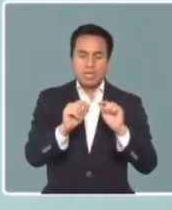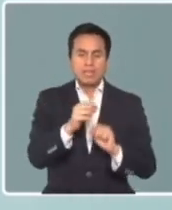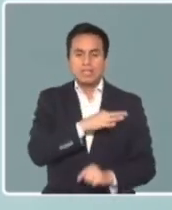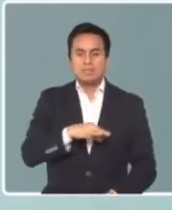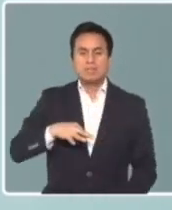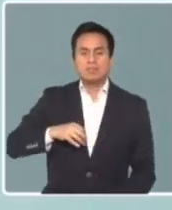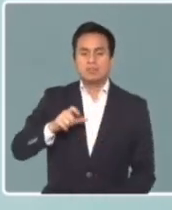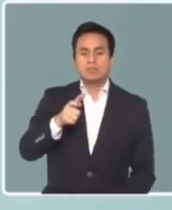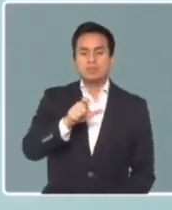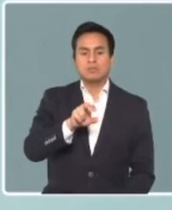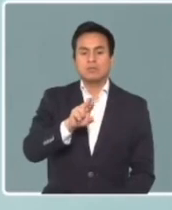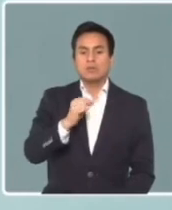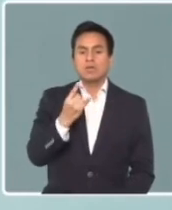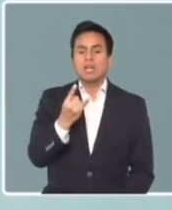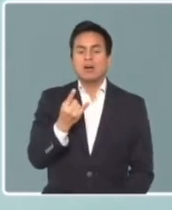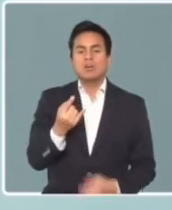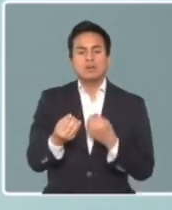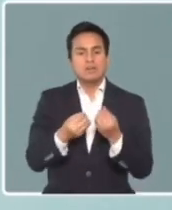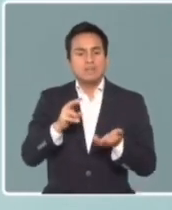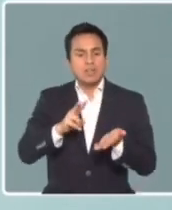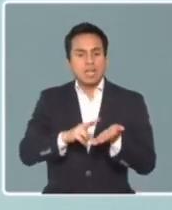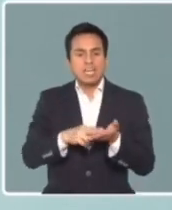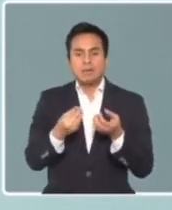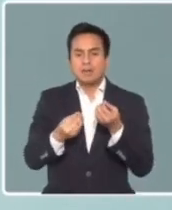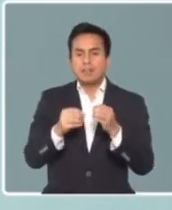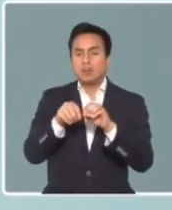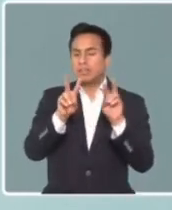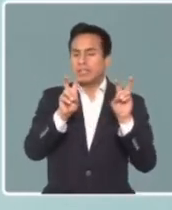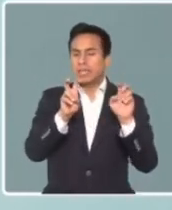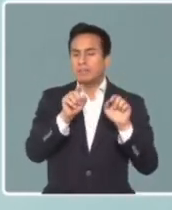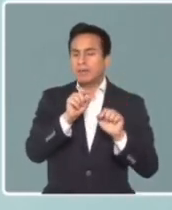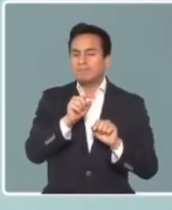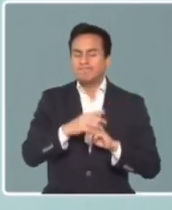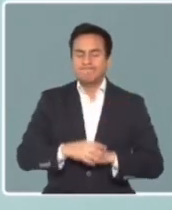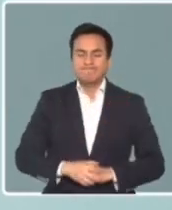ministro Grau respecto de qué es lo que realmente ha sucedido en ese tema.